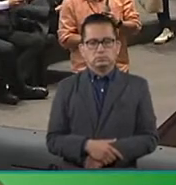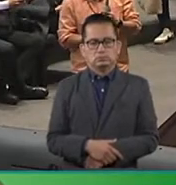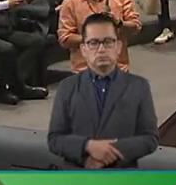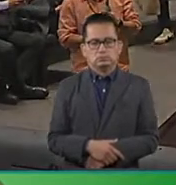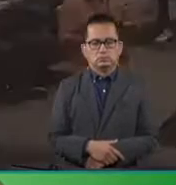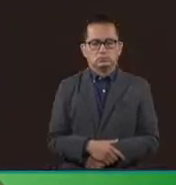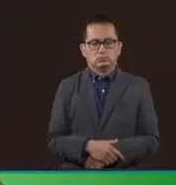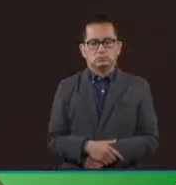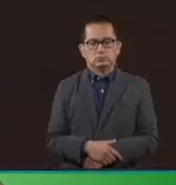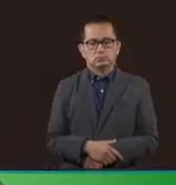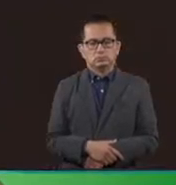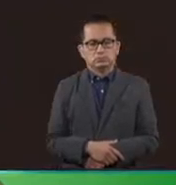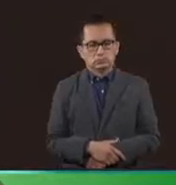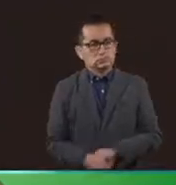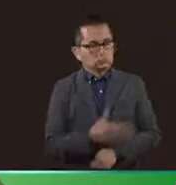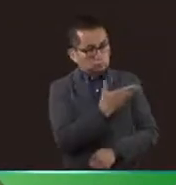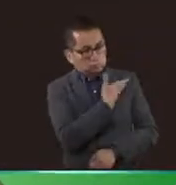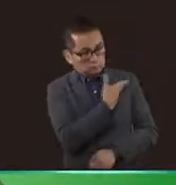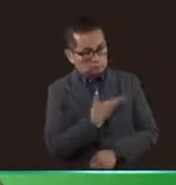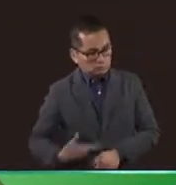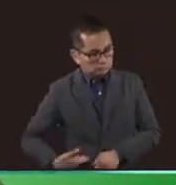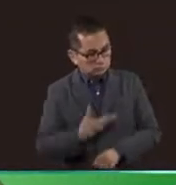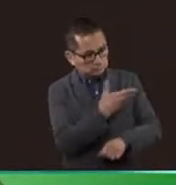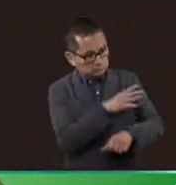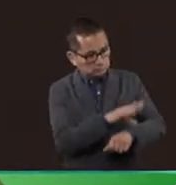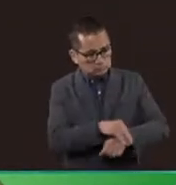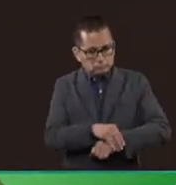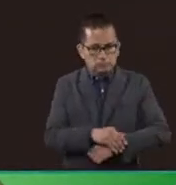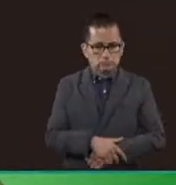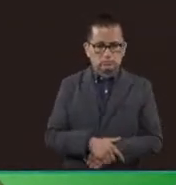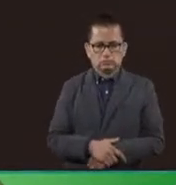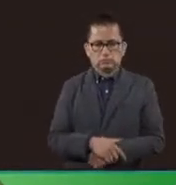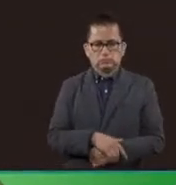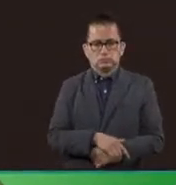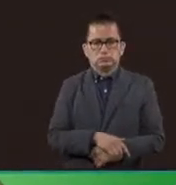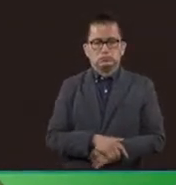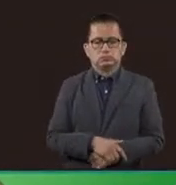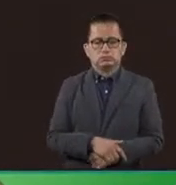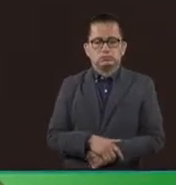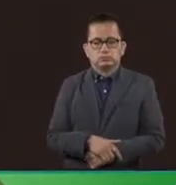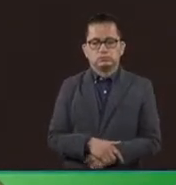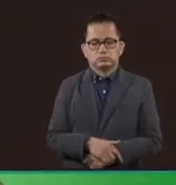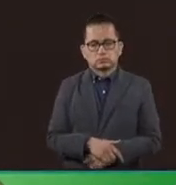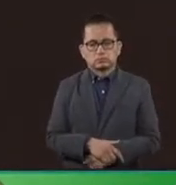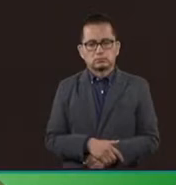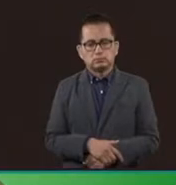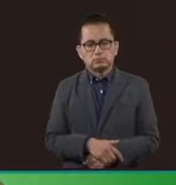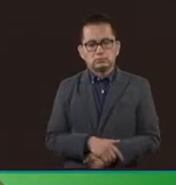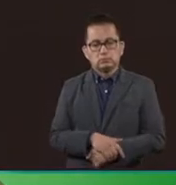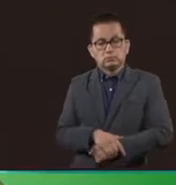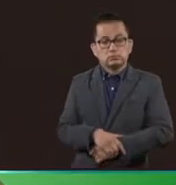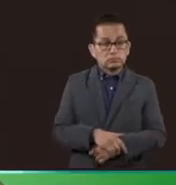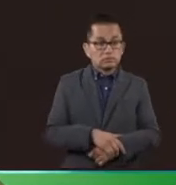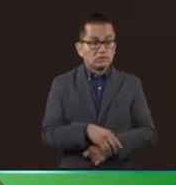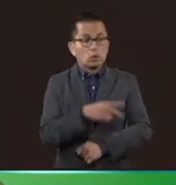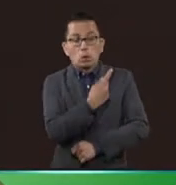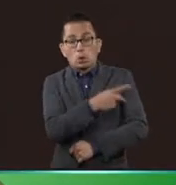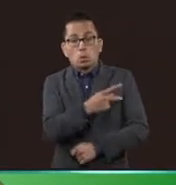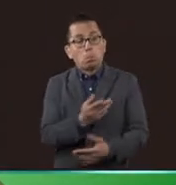con su permiso presidenta adelante así como simulan en sus reservas que terminan